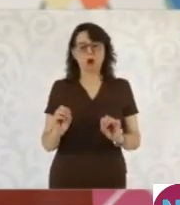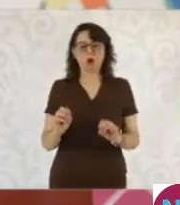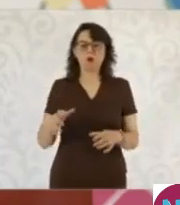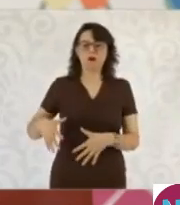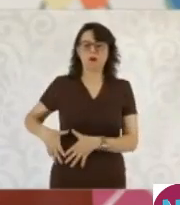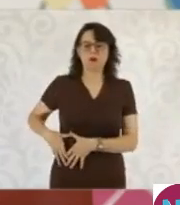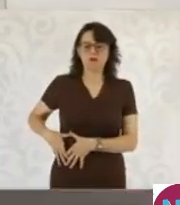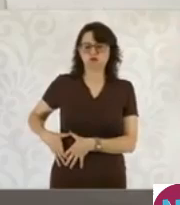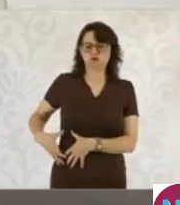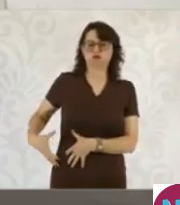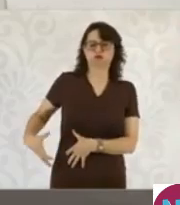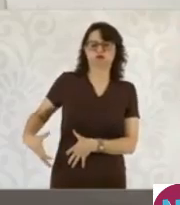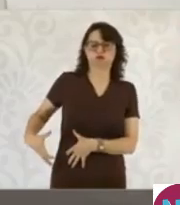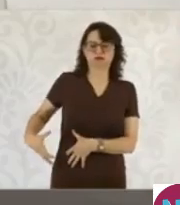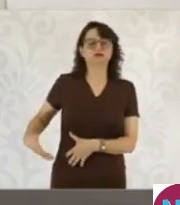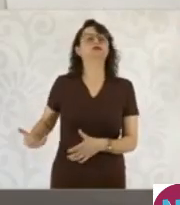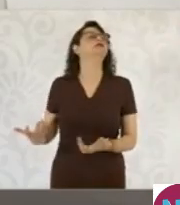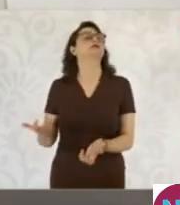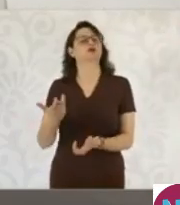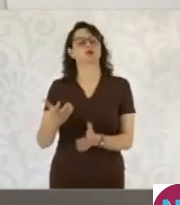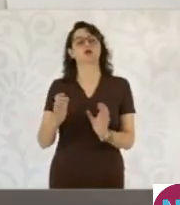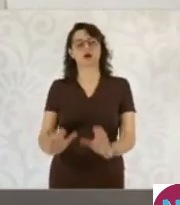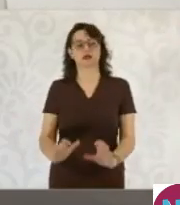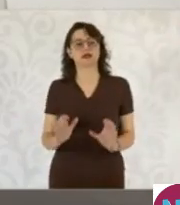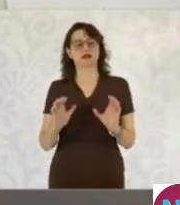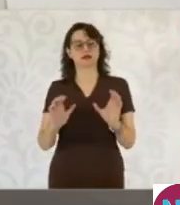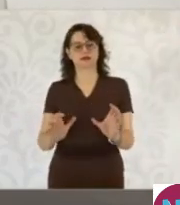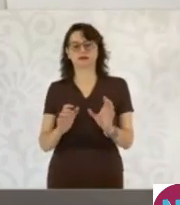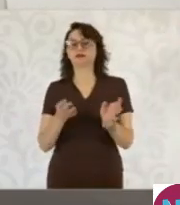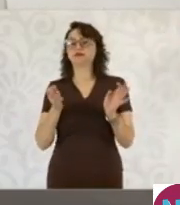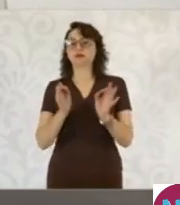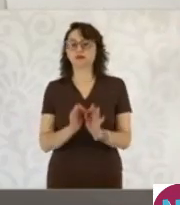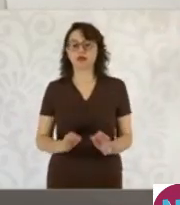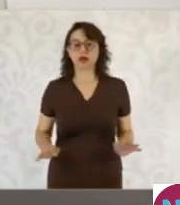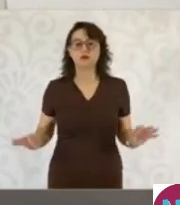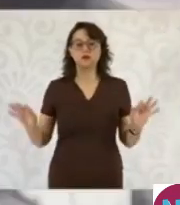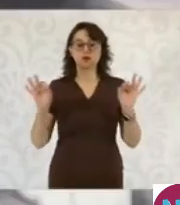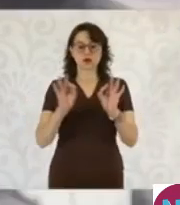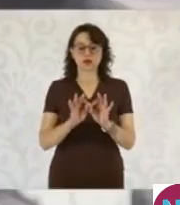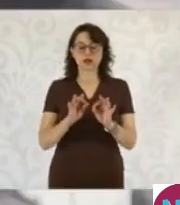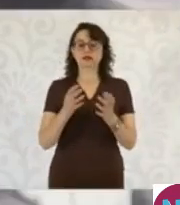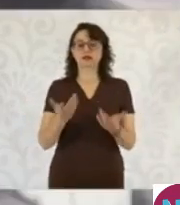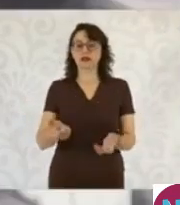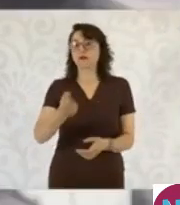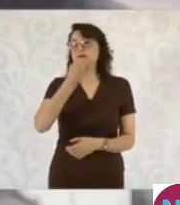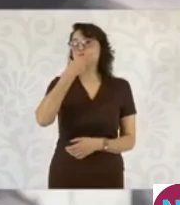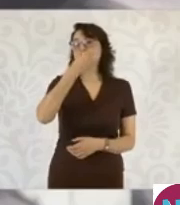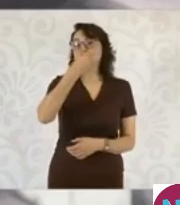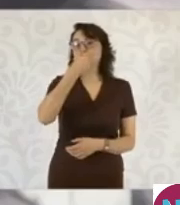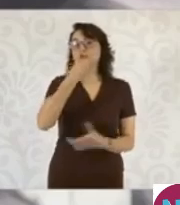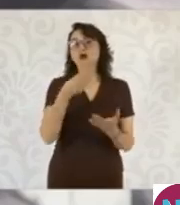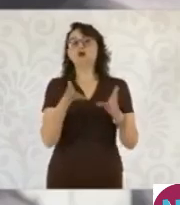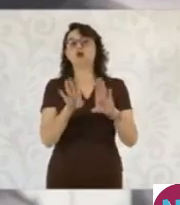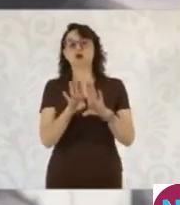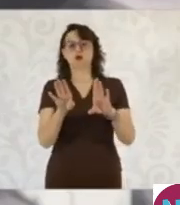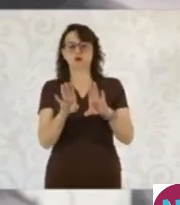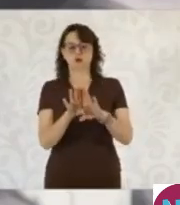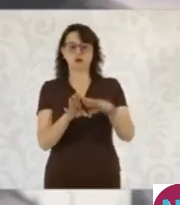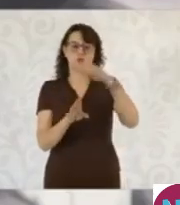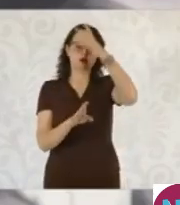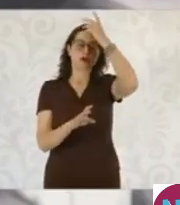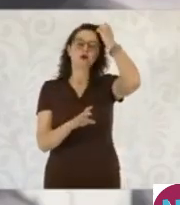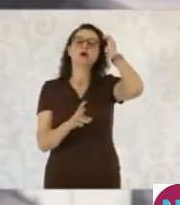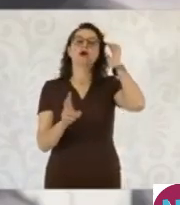del hígado. Aquí lo que es importante es cómo se medican estas personas. Este es